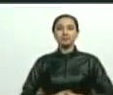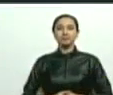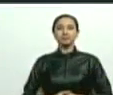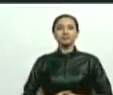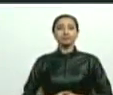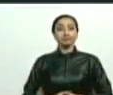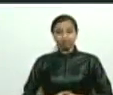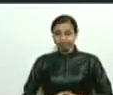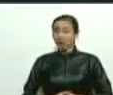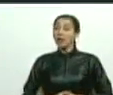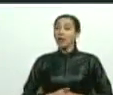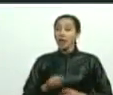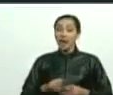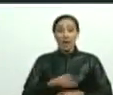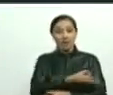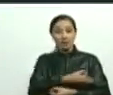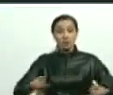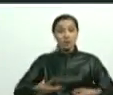Éxito total.